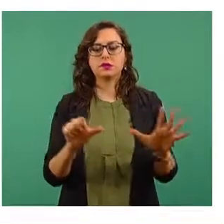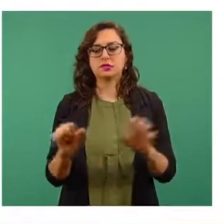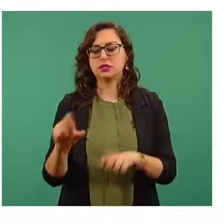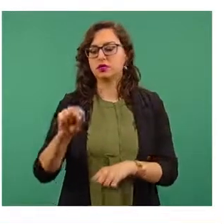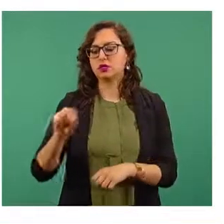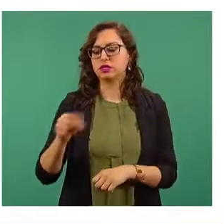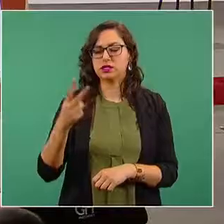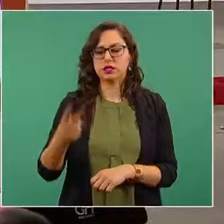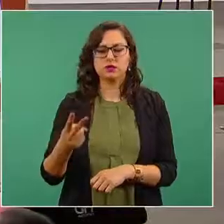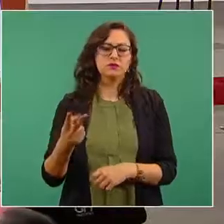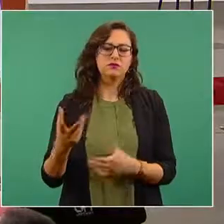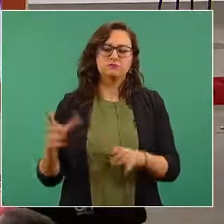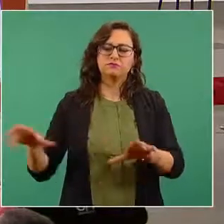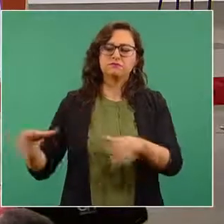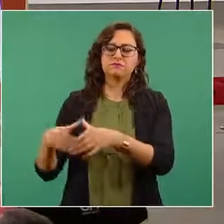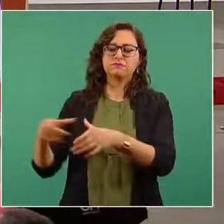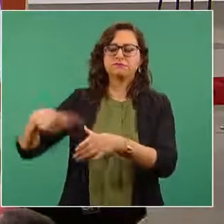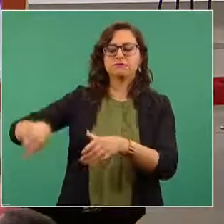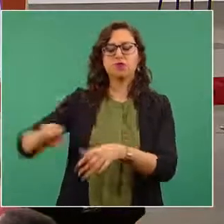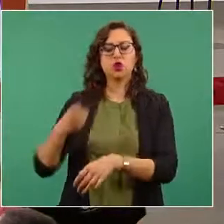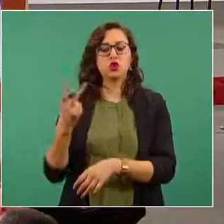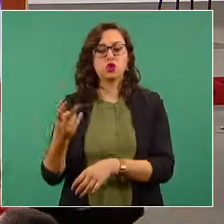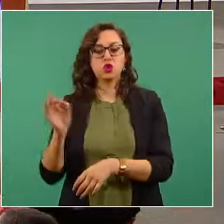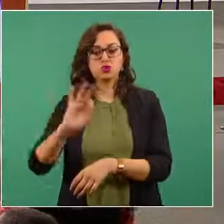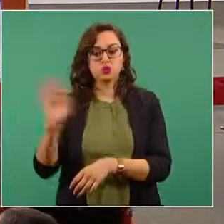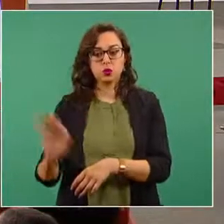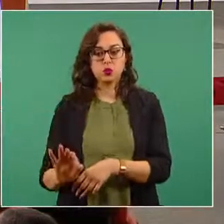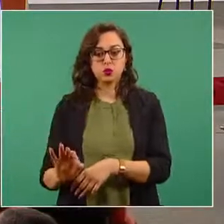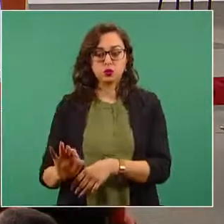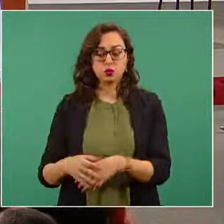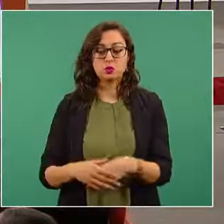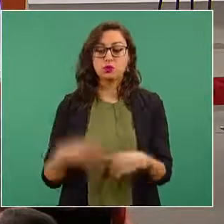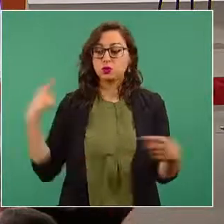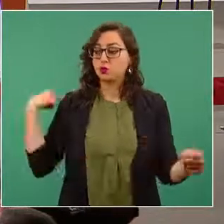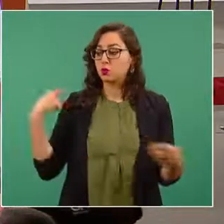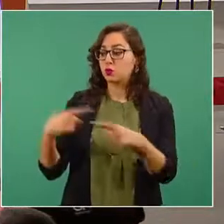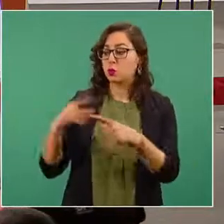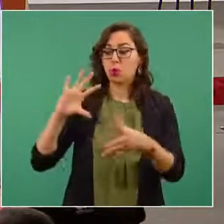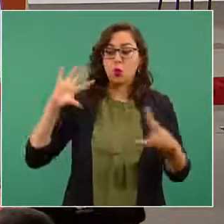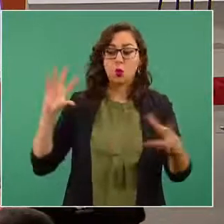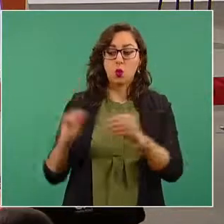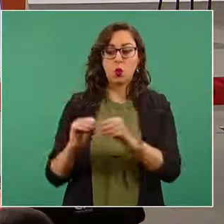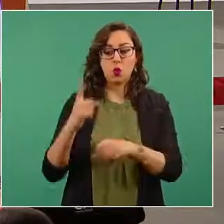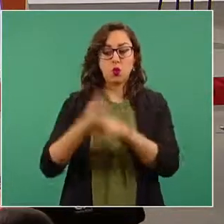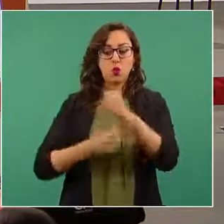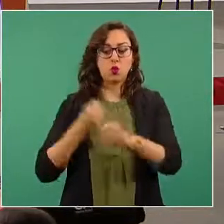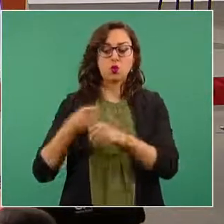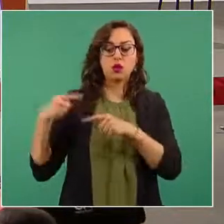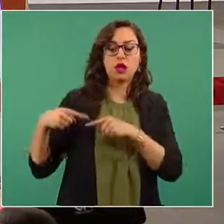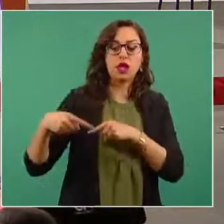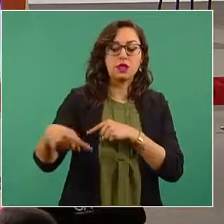largo de esta pandemia se tienen estimados más de